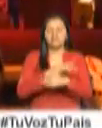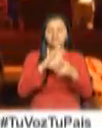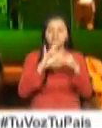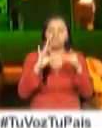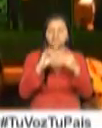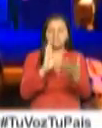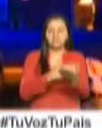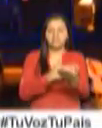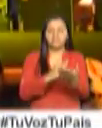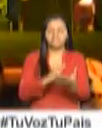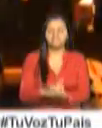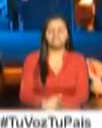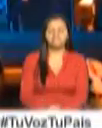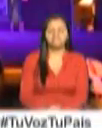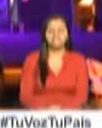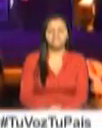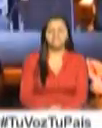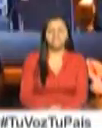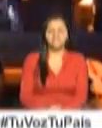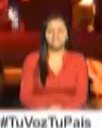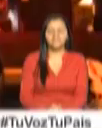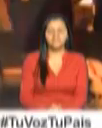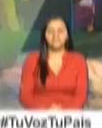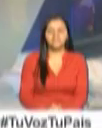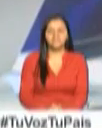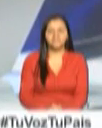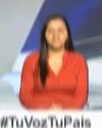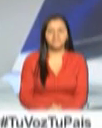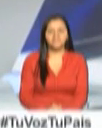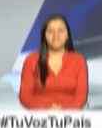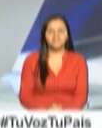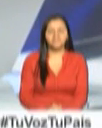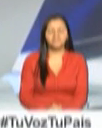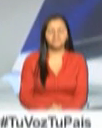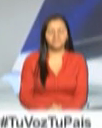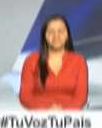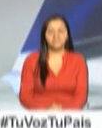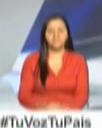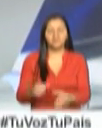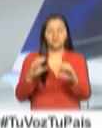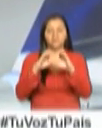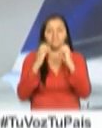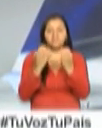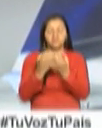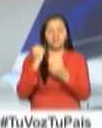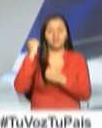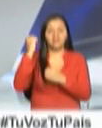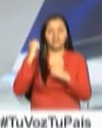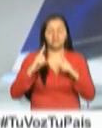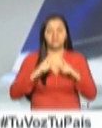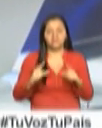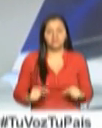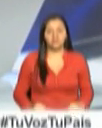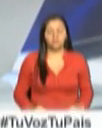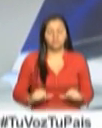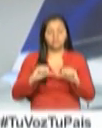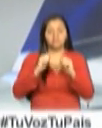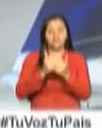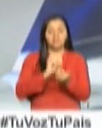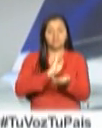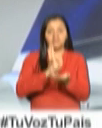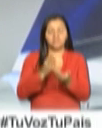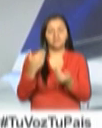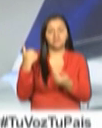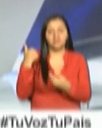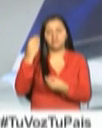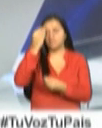2016. Carolina Díaz, Noticiero Ciudadano. La Comisión del Derecho a la Salud de la Asamblea cuenta con un